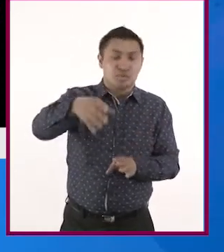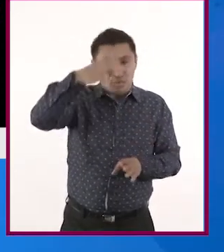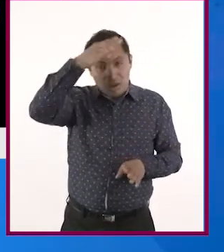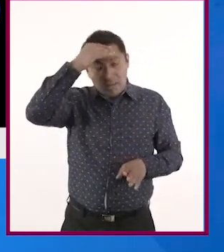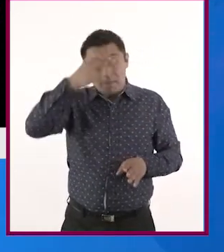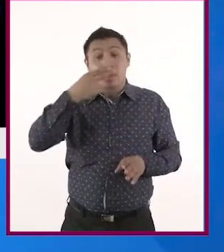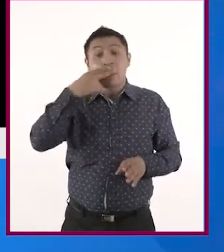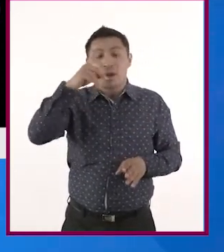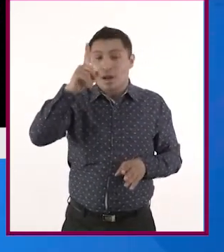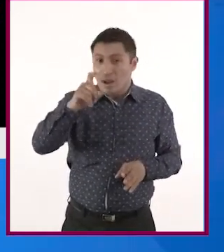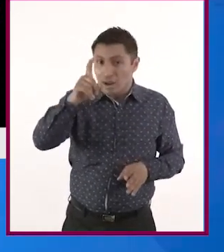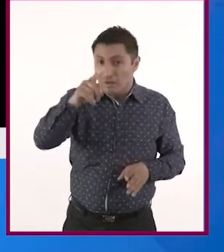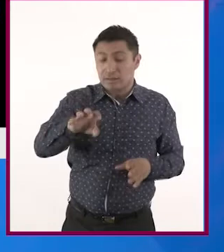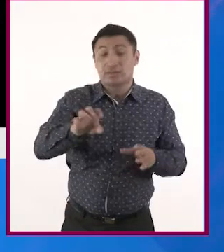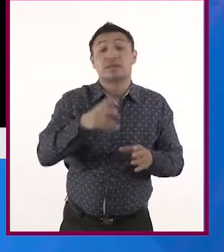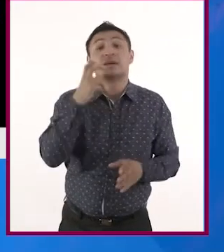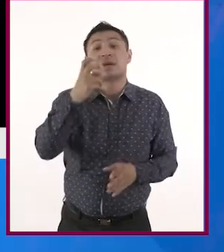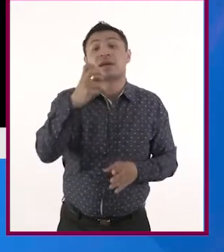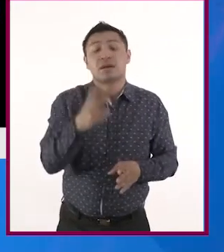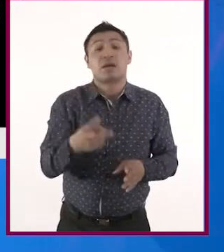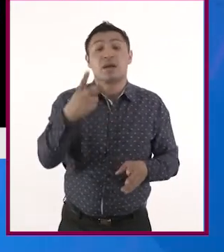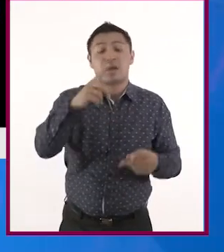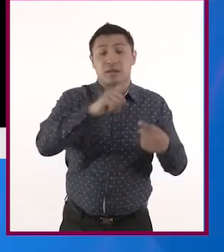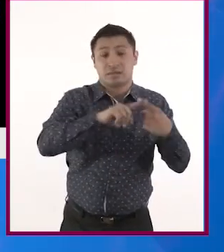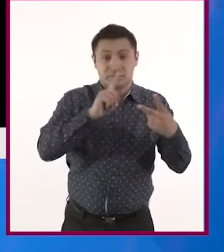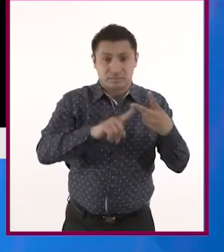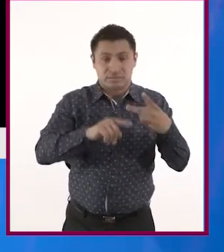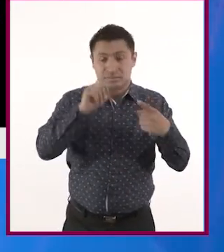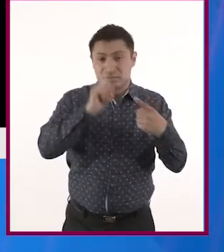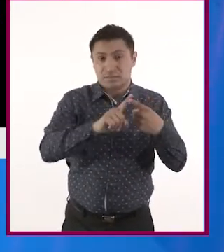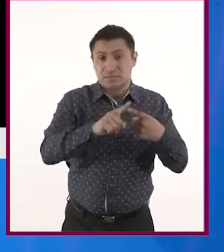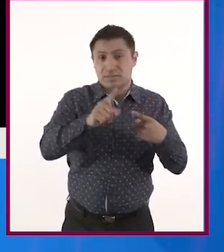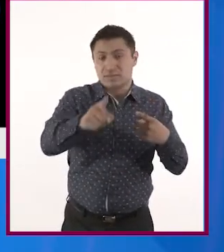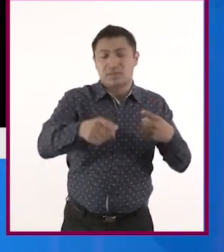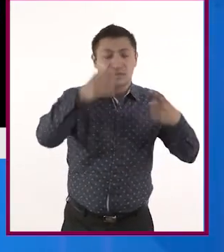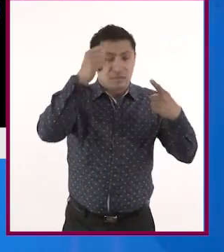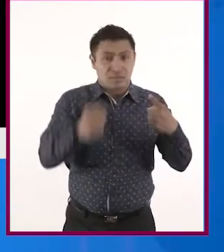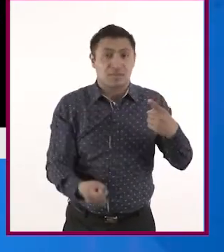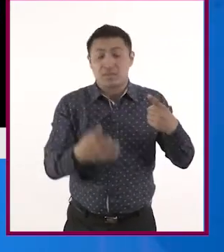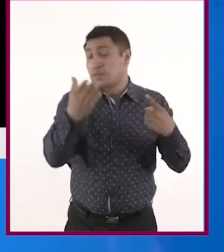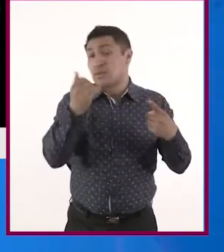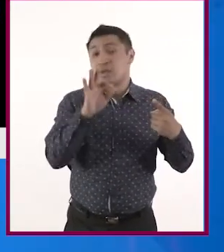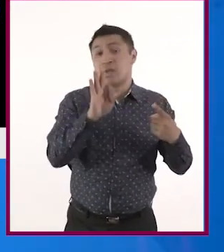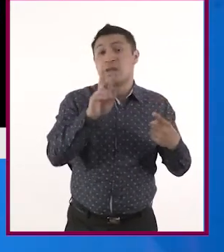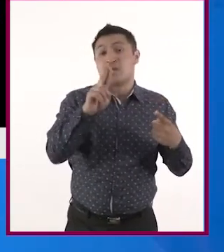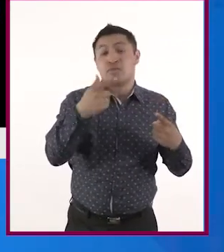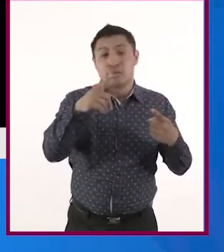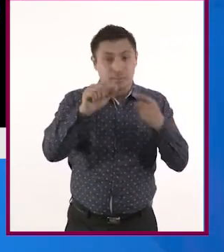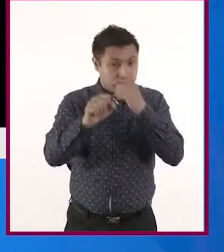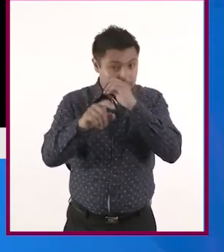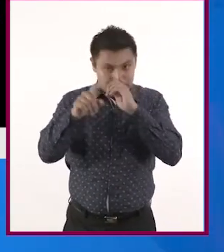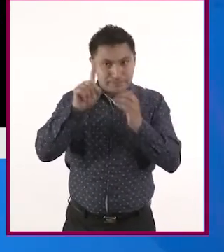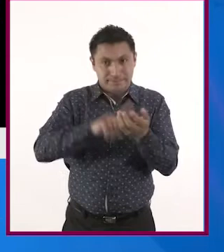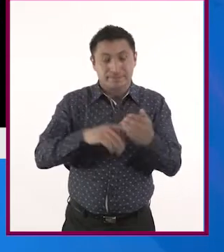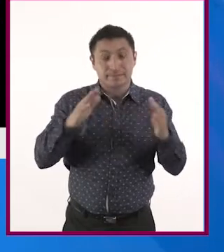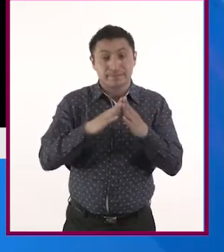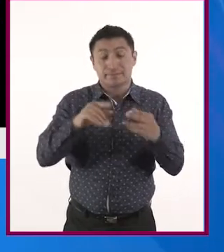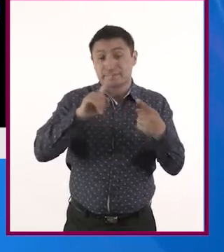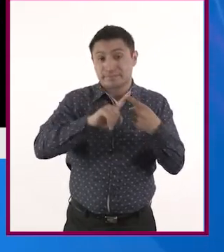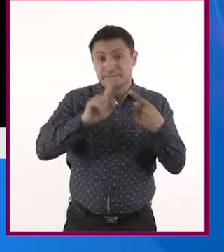agua. Y esto tiene dos formas. Uno, asegurarnos que no tenemos, por ejemplo, fugas en la casa